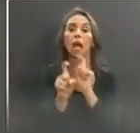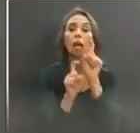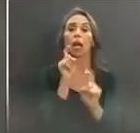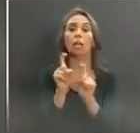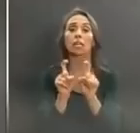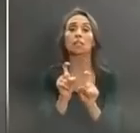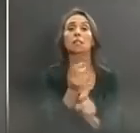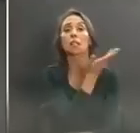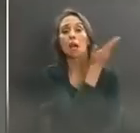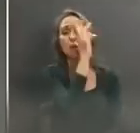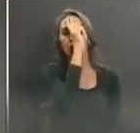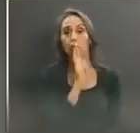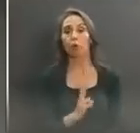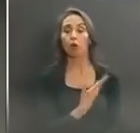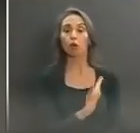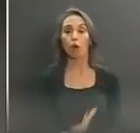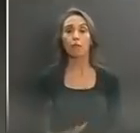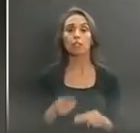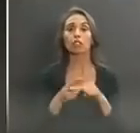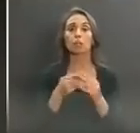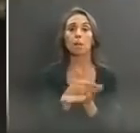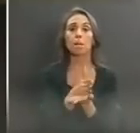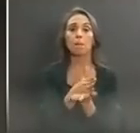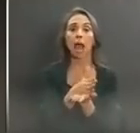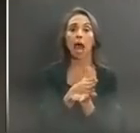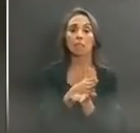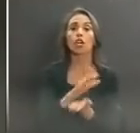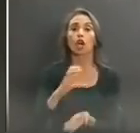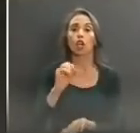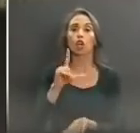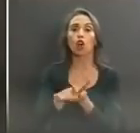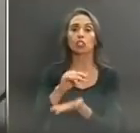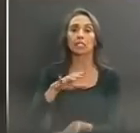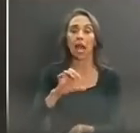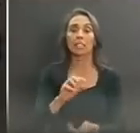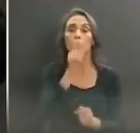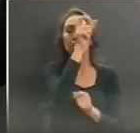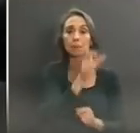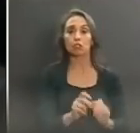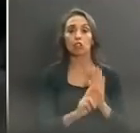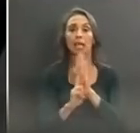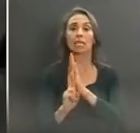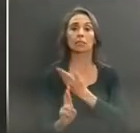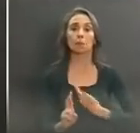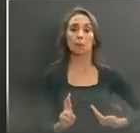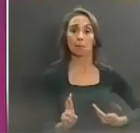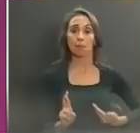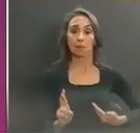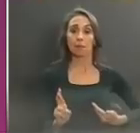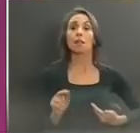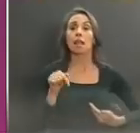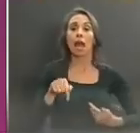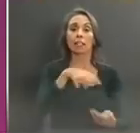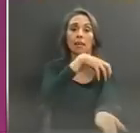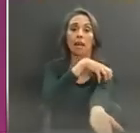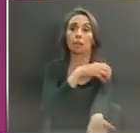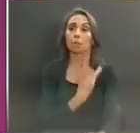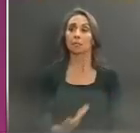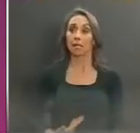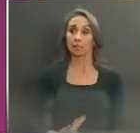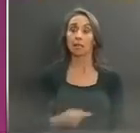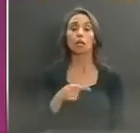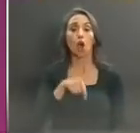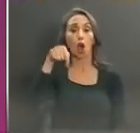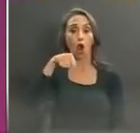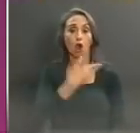rol del gobierno, al llamado Plan Colchane y al representante directo en la región del presidente Piñera. Y hoy día el gobierno,